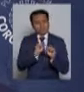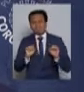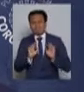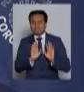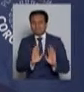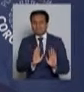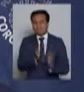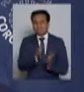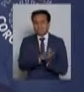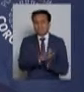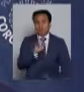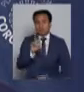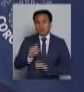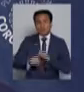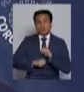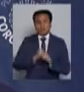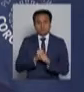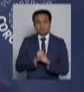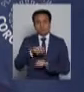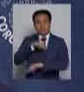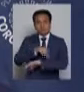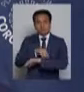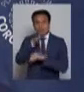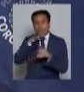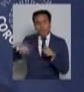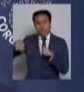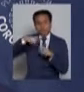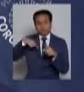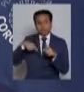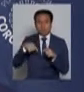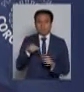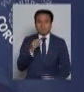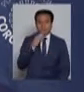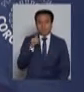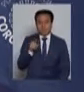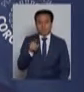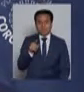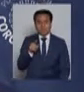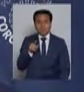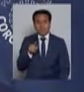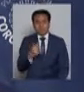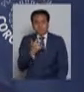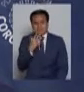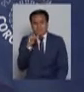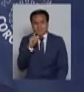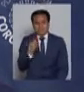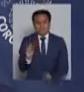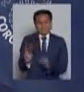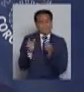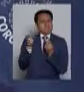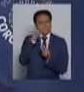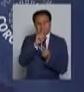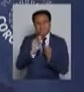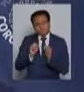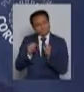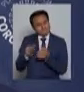82 años en la región de Los Lagos, tampoco recibió tratamiento